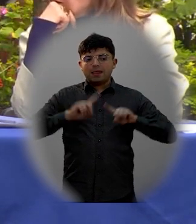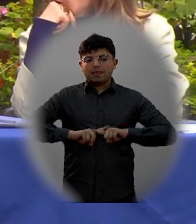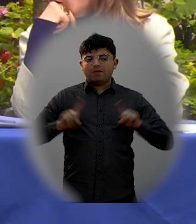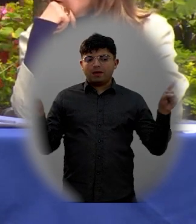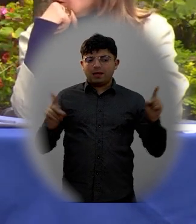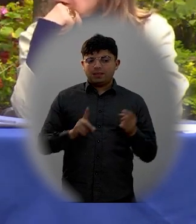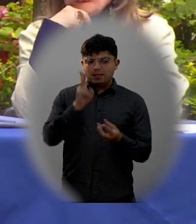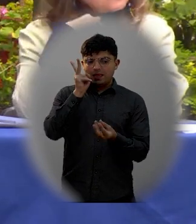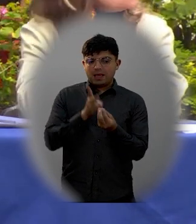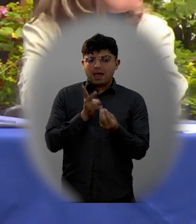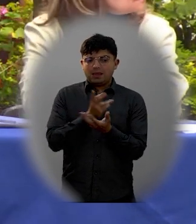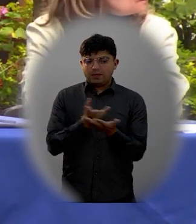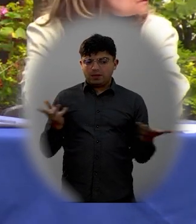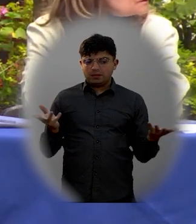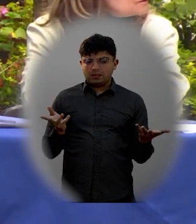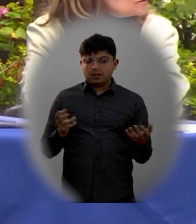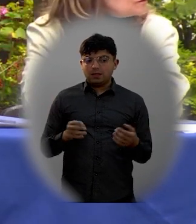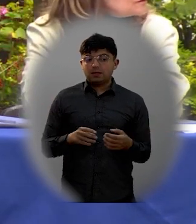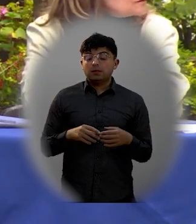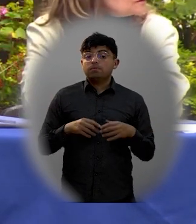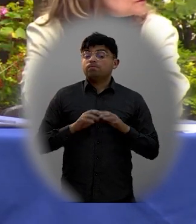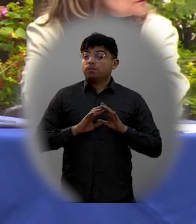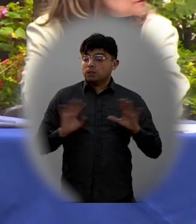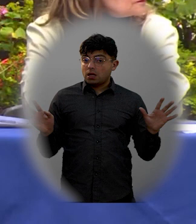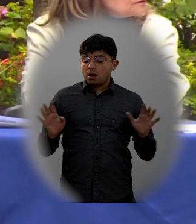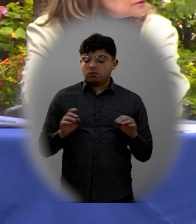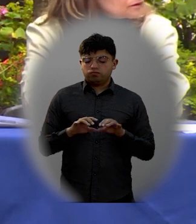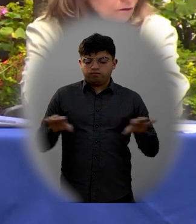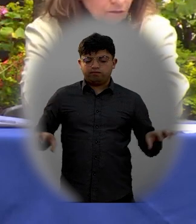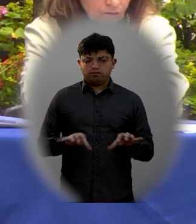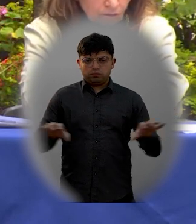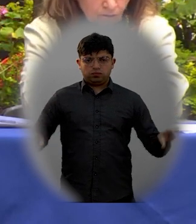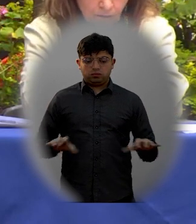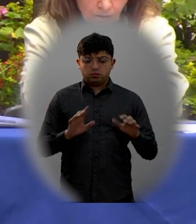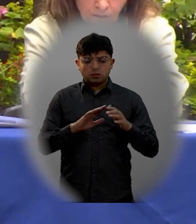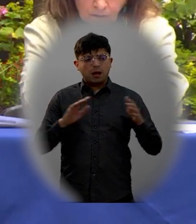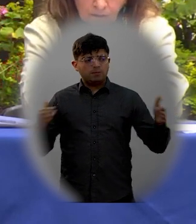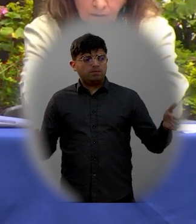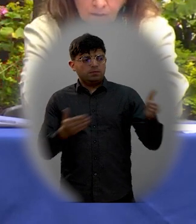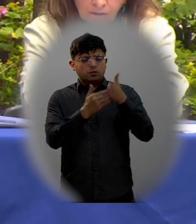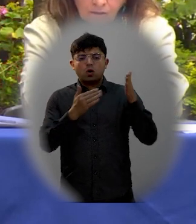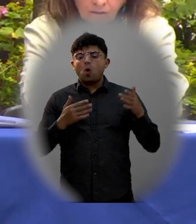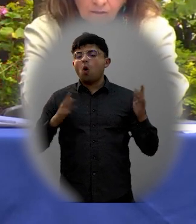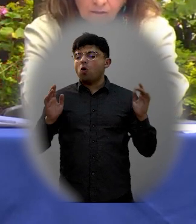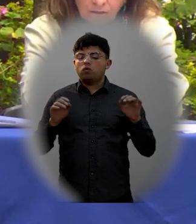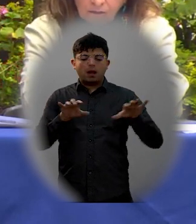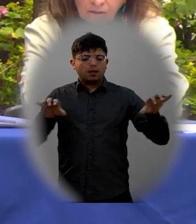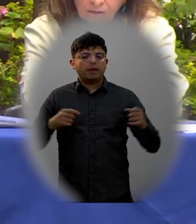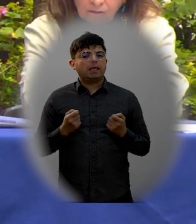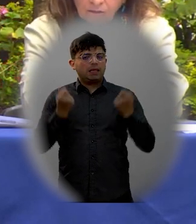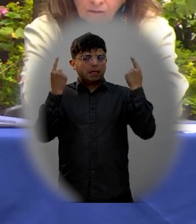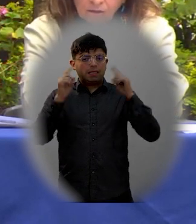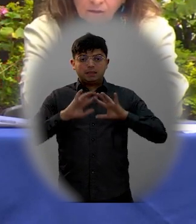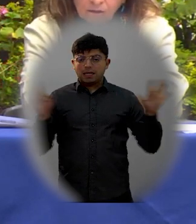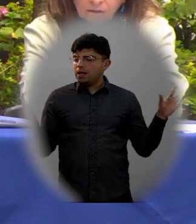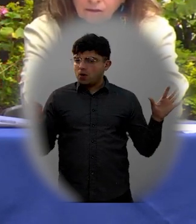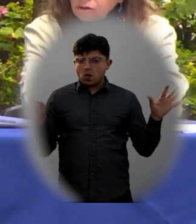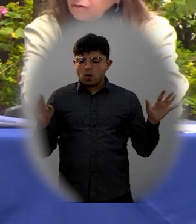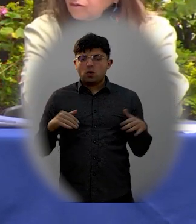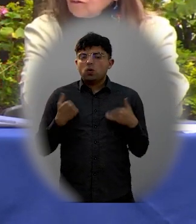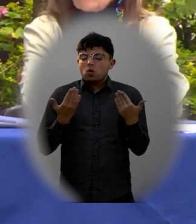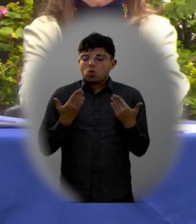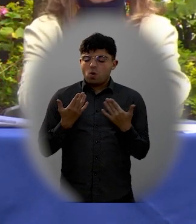la diversidad, ¿no? No como solamente un ejercicio de enunciación o de comprensión, sino cómo